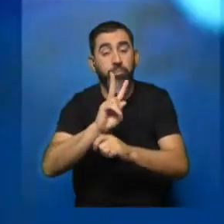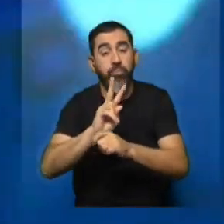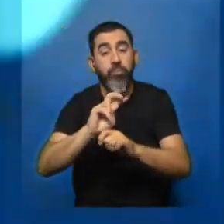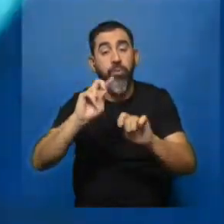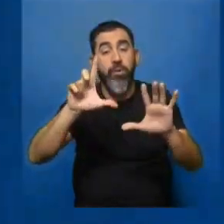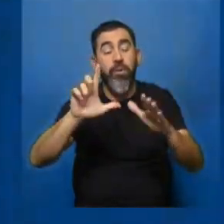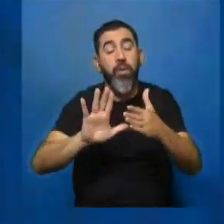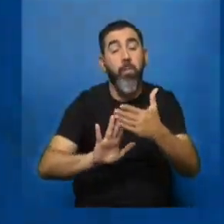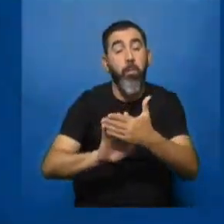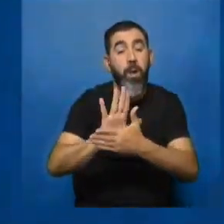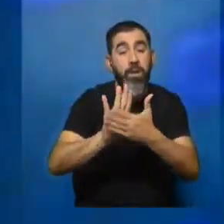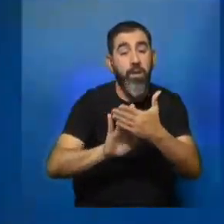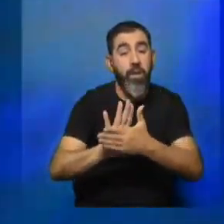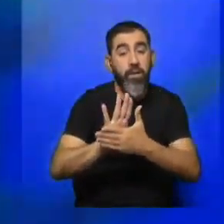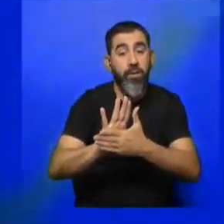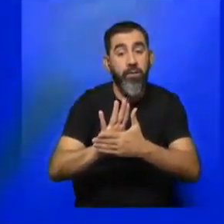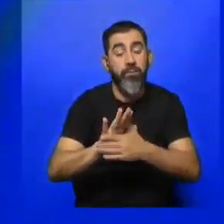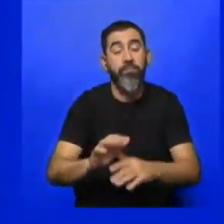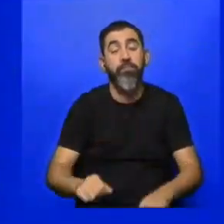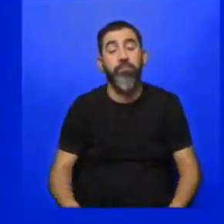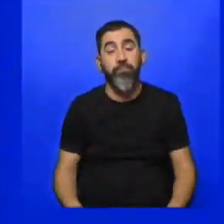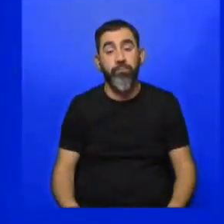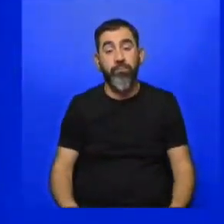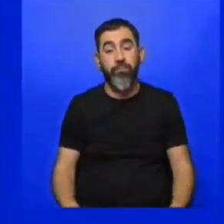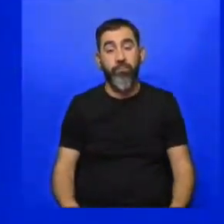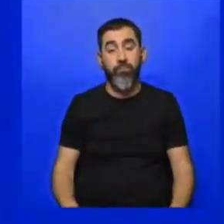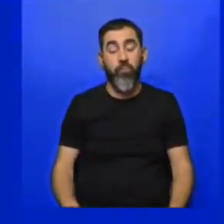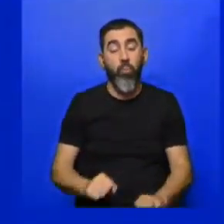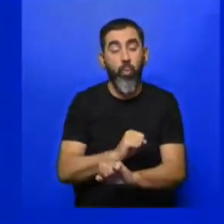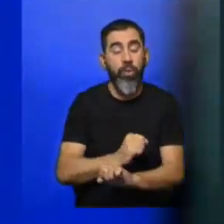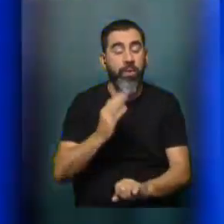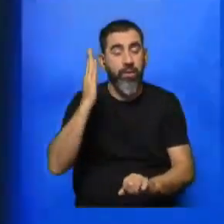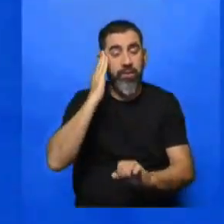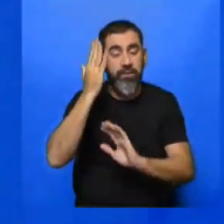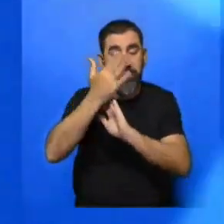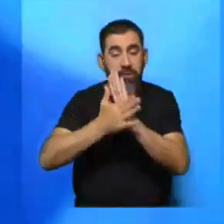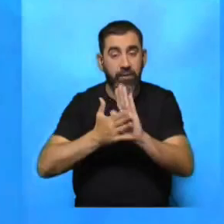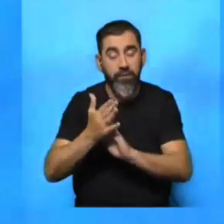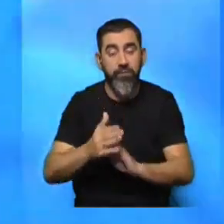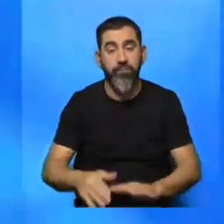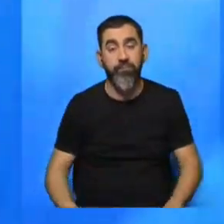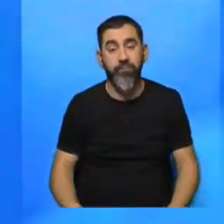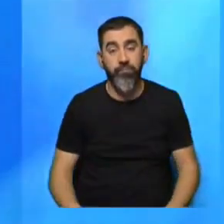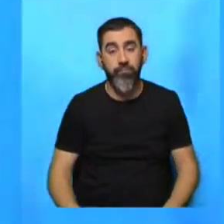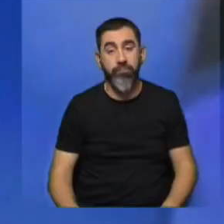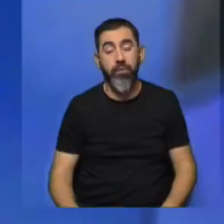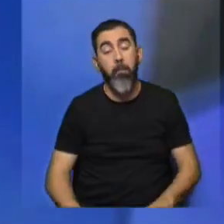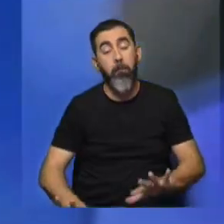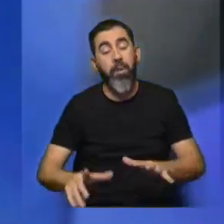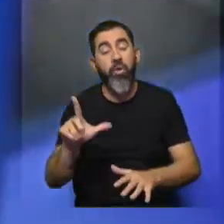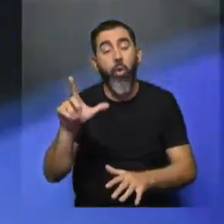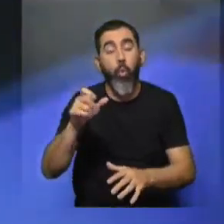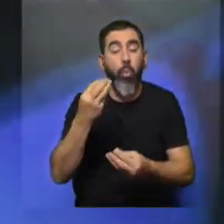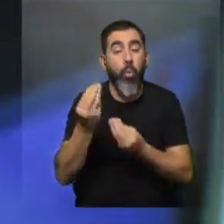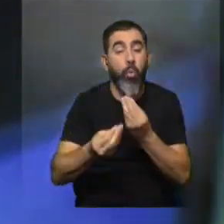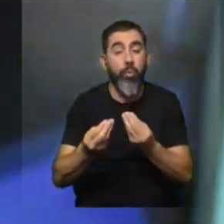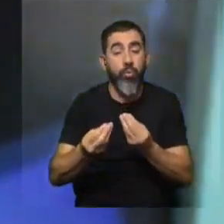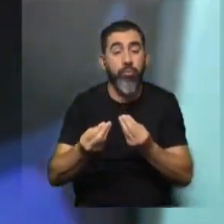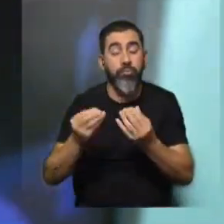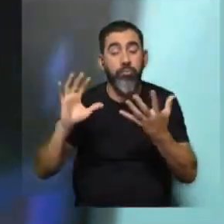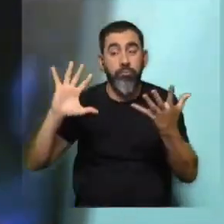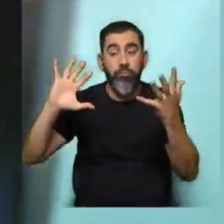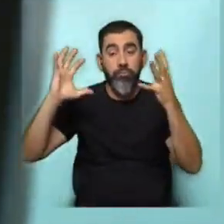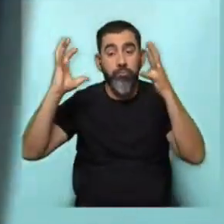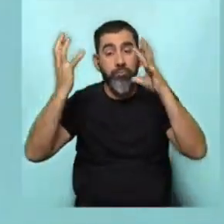de la mañana y, bueno, justamente pueden cubrir todo el territorio. Y aunque parezca una obviedad, ¿no?, cómo el clima,